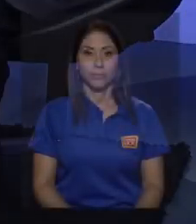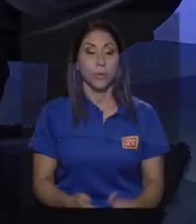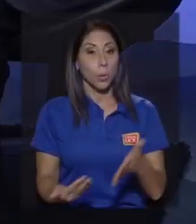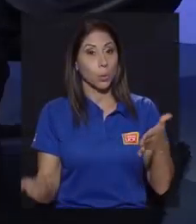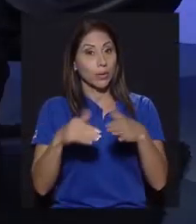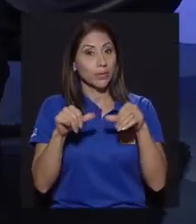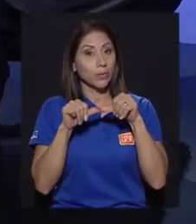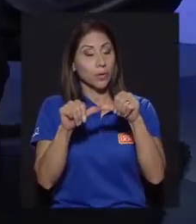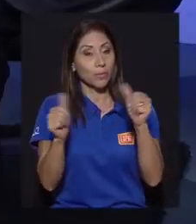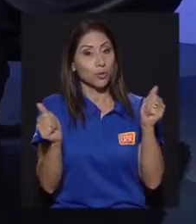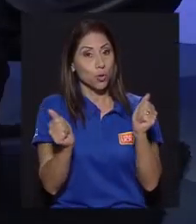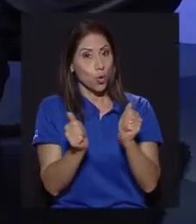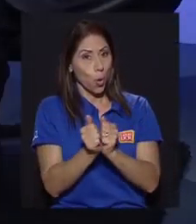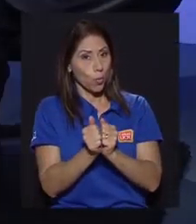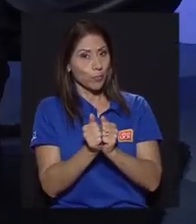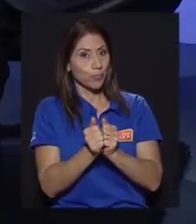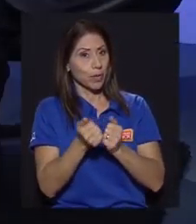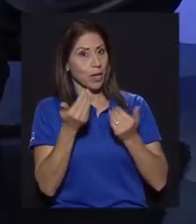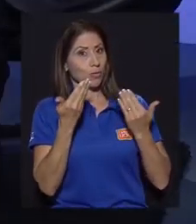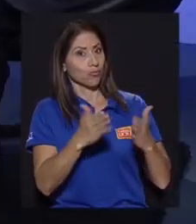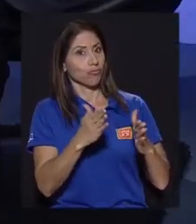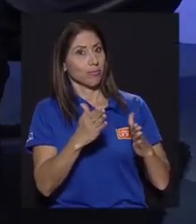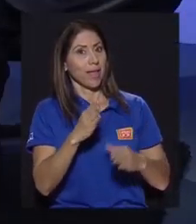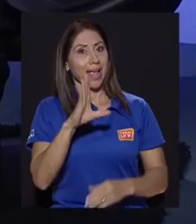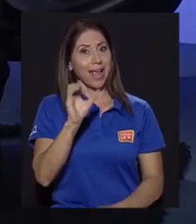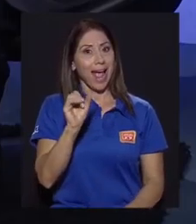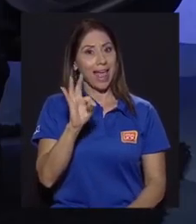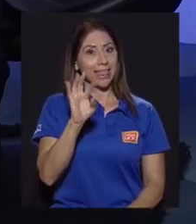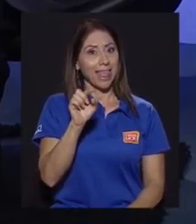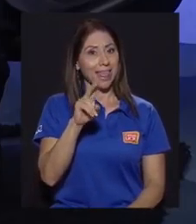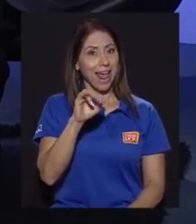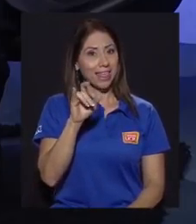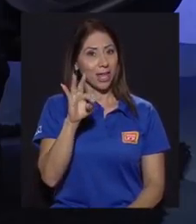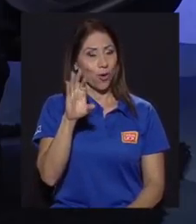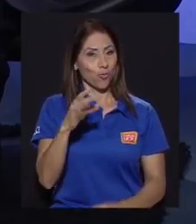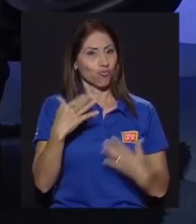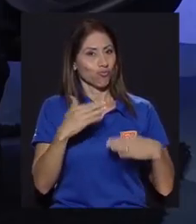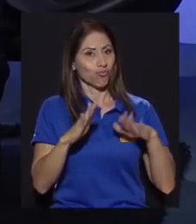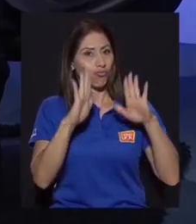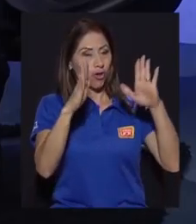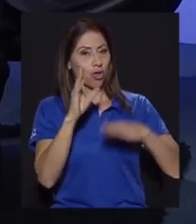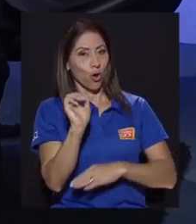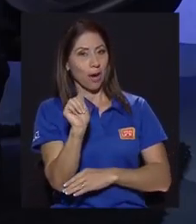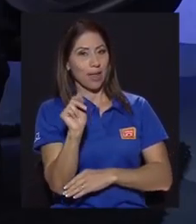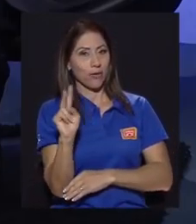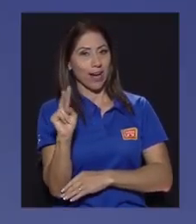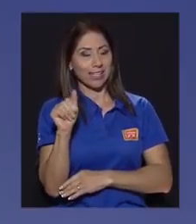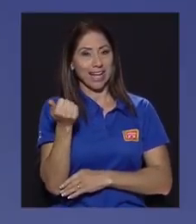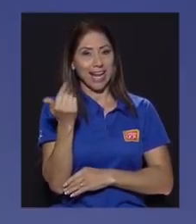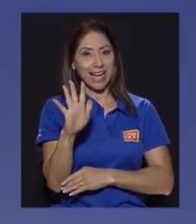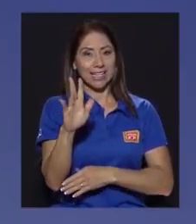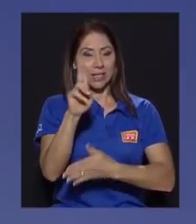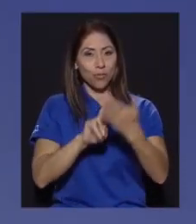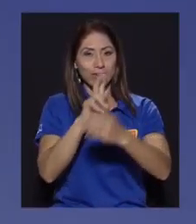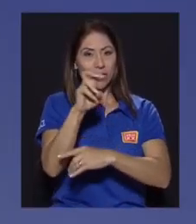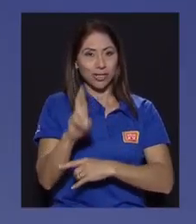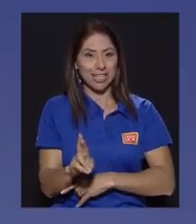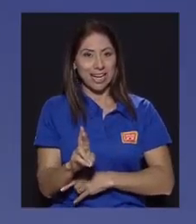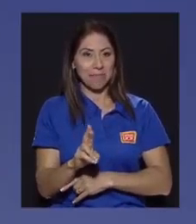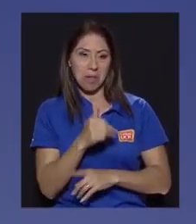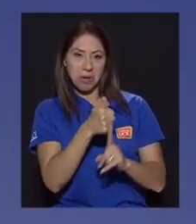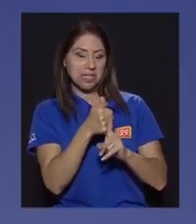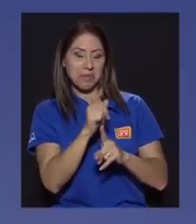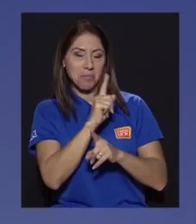regresamos con un para mí a catedrático aunque no le gusta llamarse así don armando vargas en canal 15 universidad de costa rica don armando